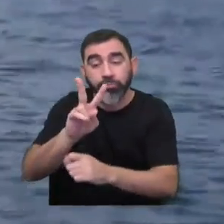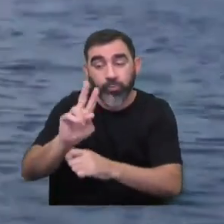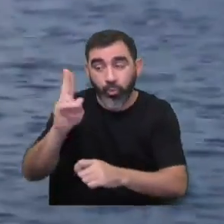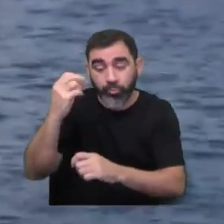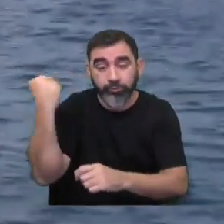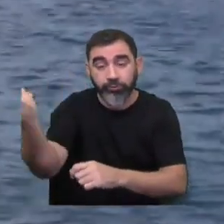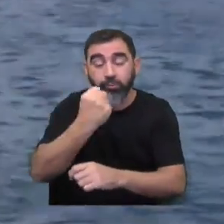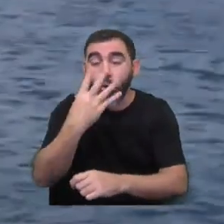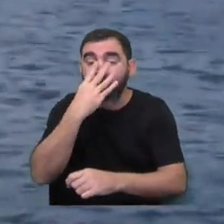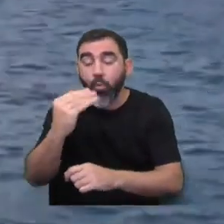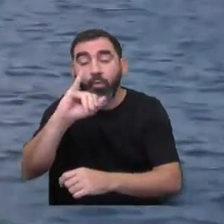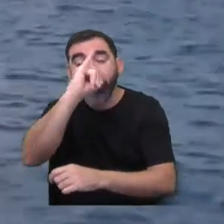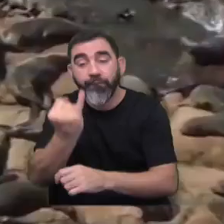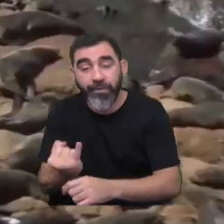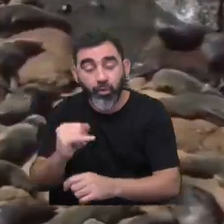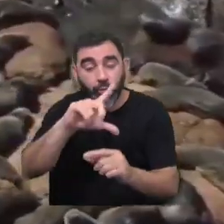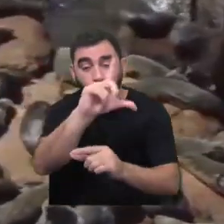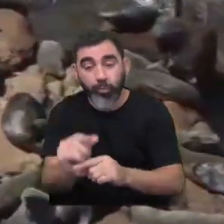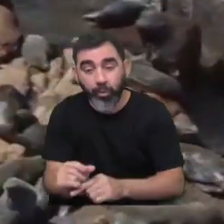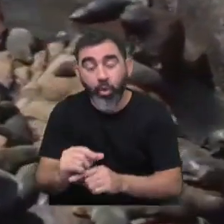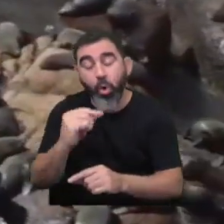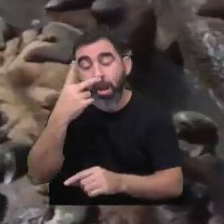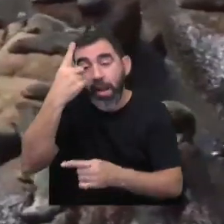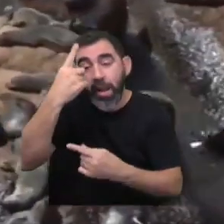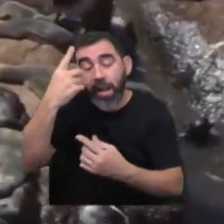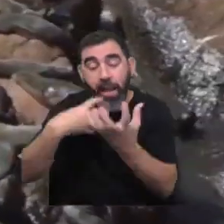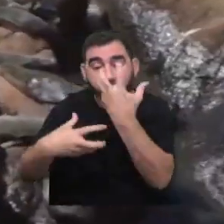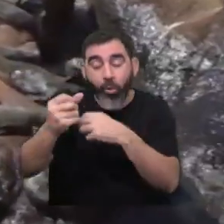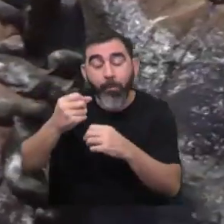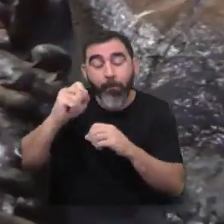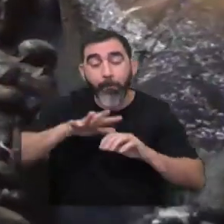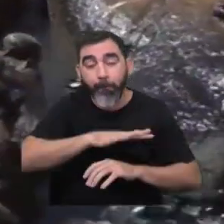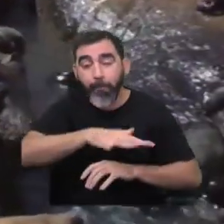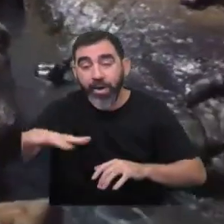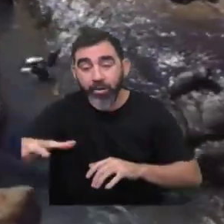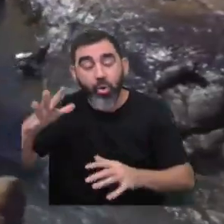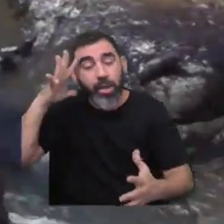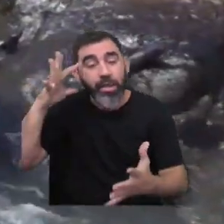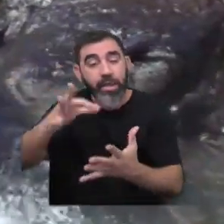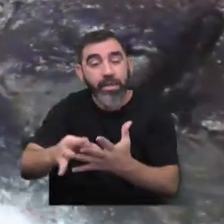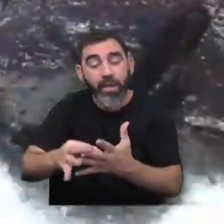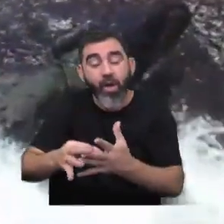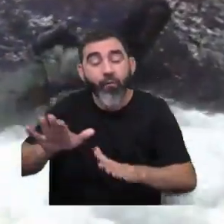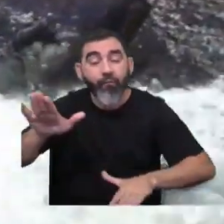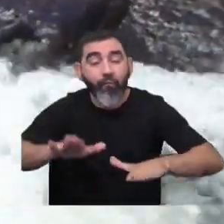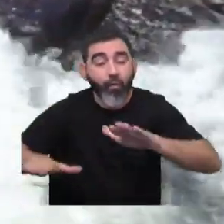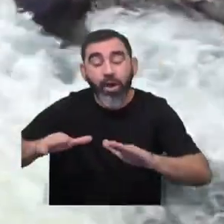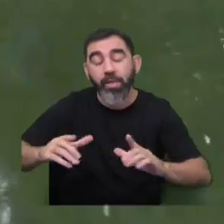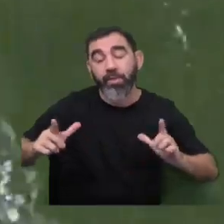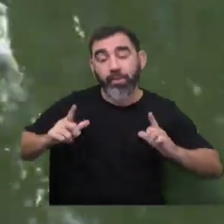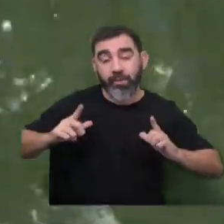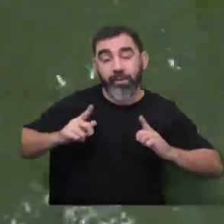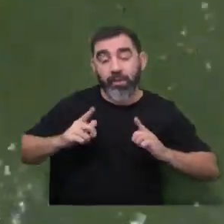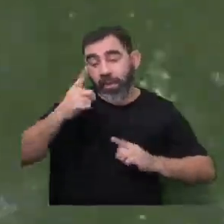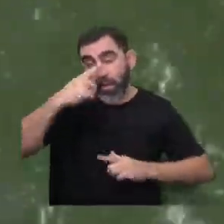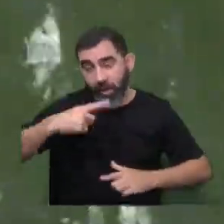el lobo fino sudamericano y el león marino. Además, la isla es un punto de descanso para focas como los elefantes